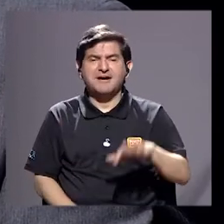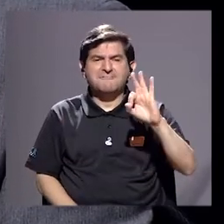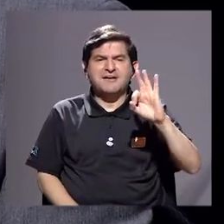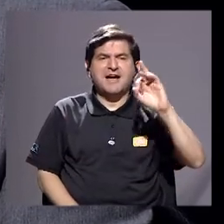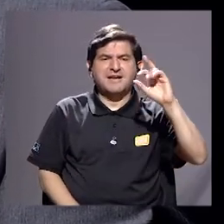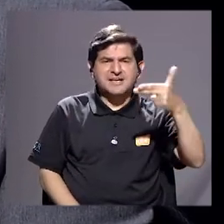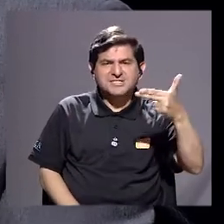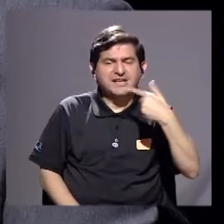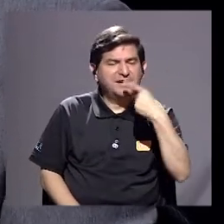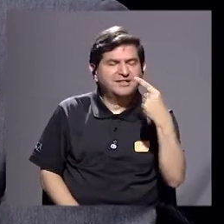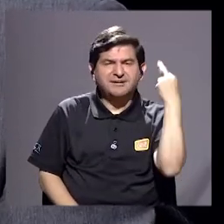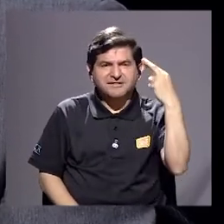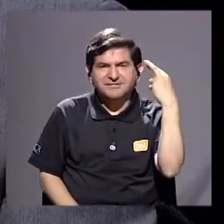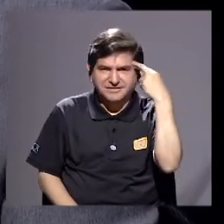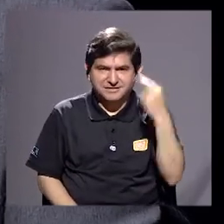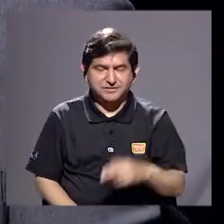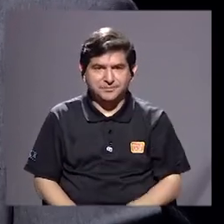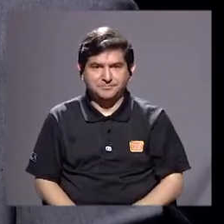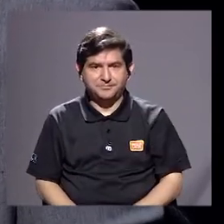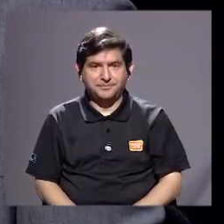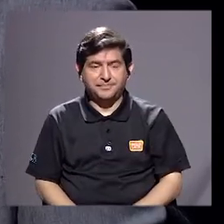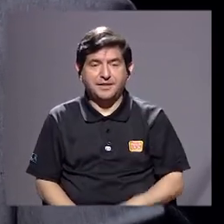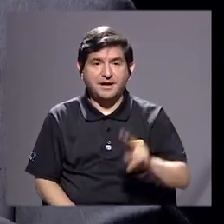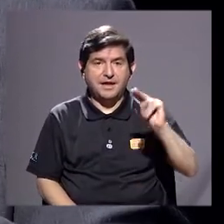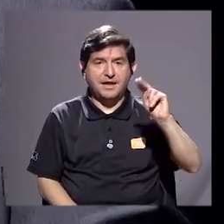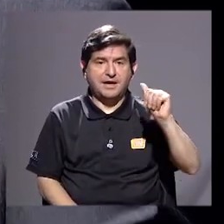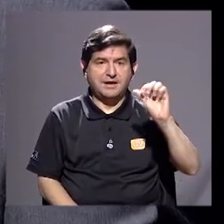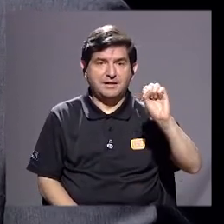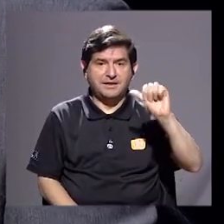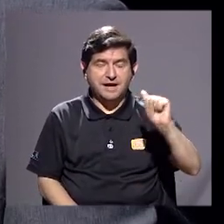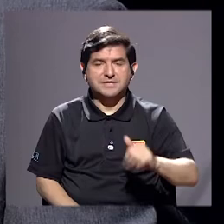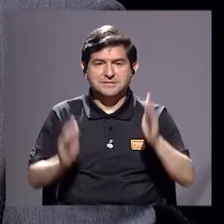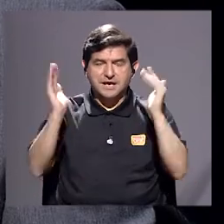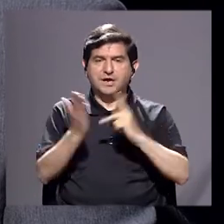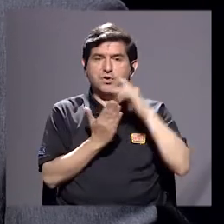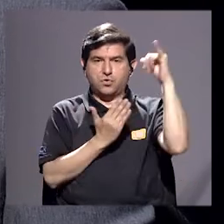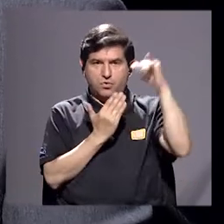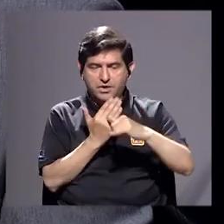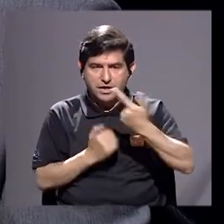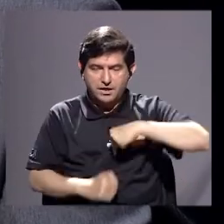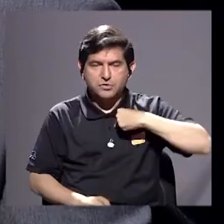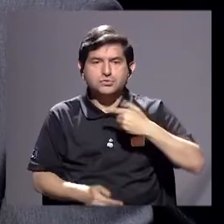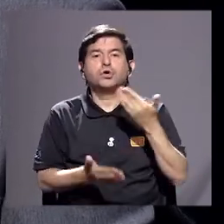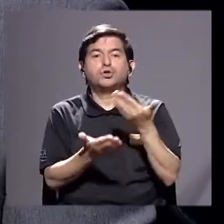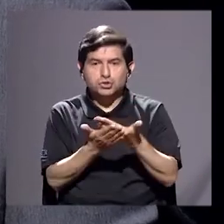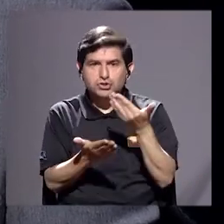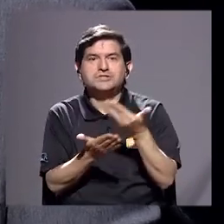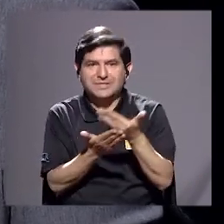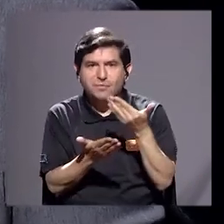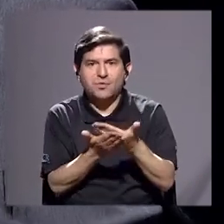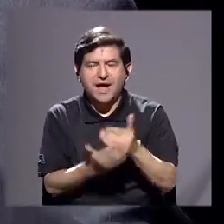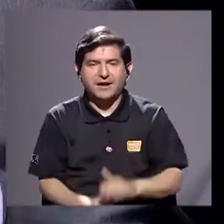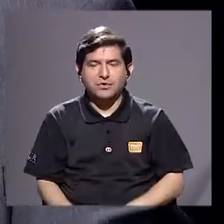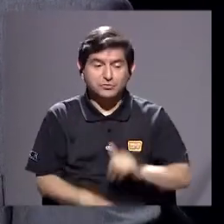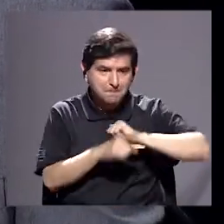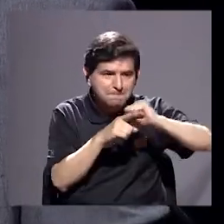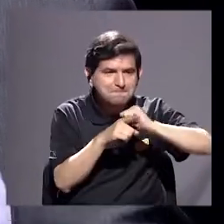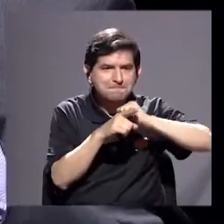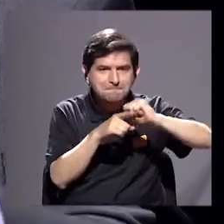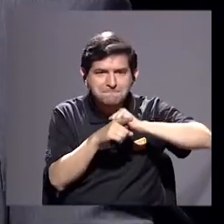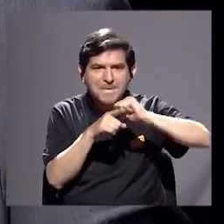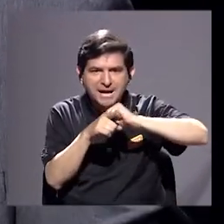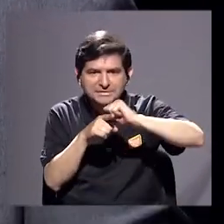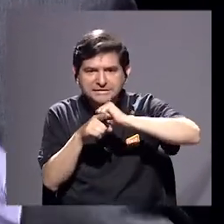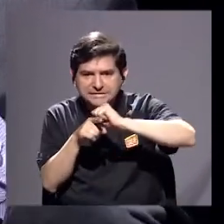franklin decía en su reflexión decía en la nasa frente a los grandes proyectos hacemos simulacros porque tenemos que practicar